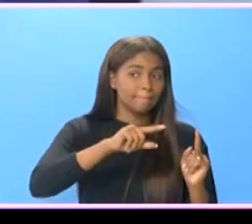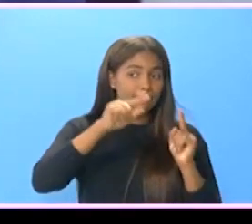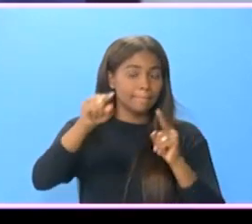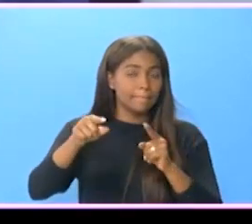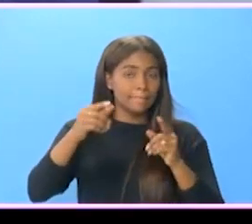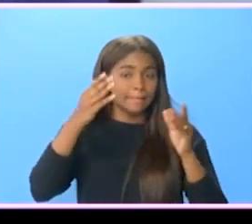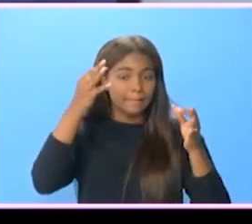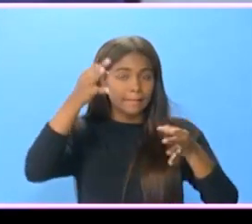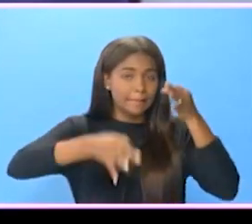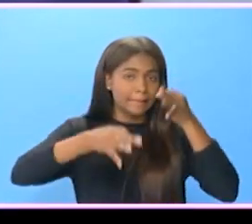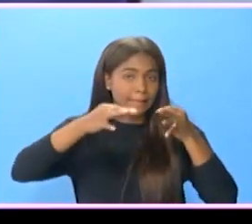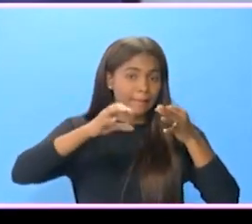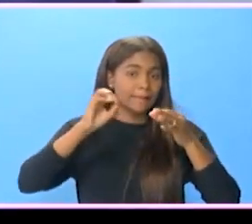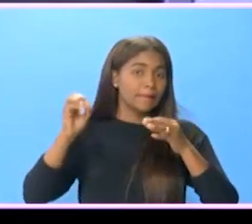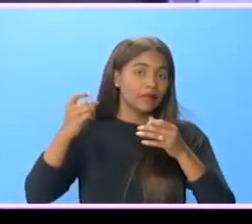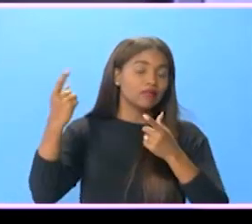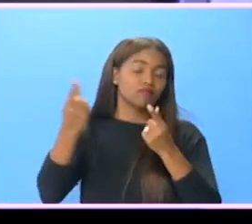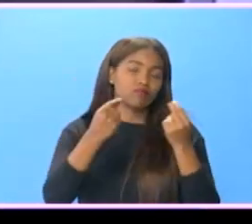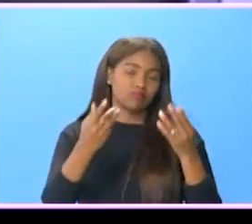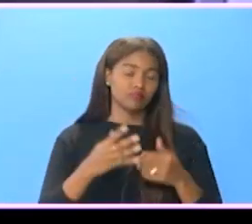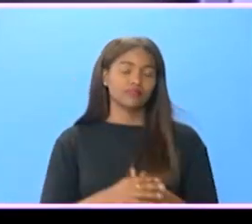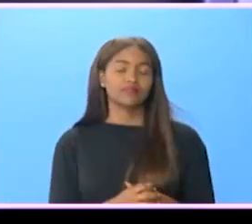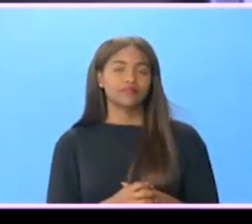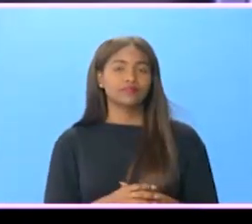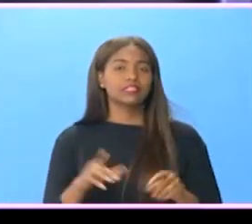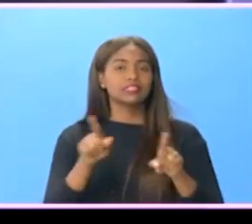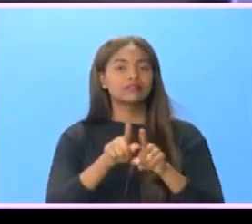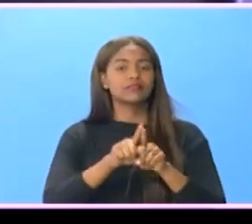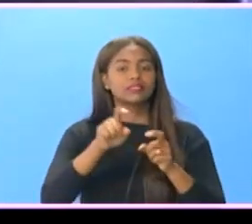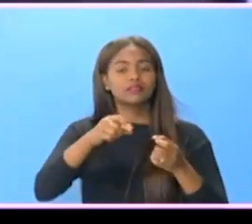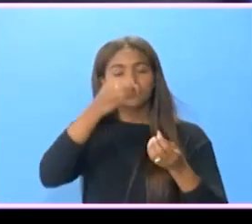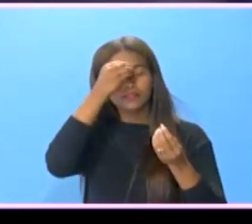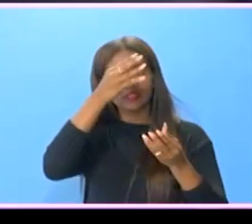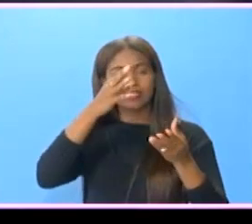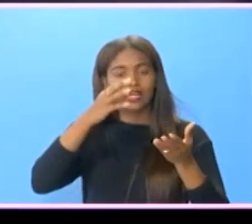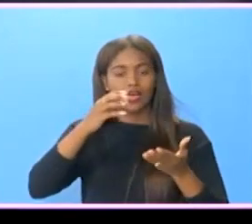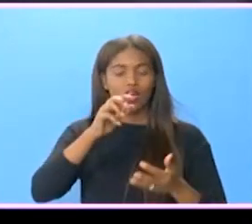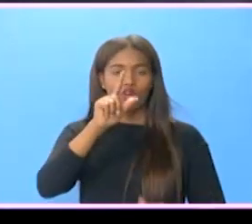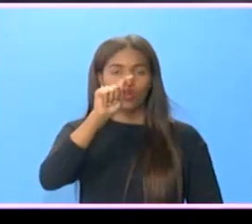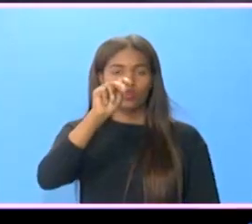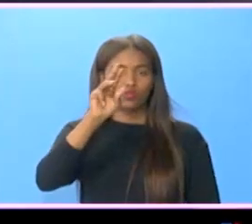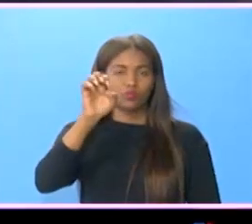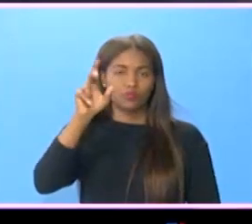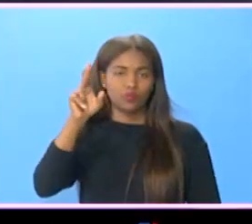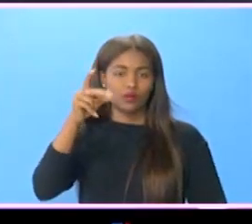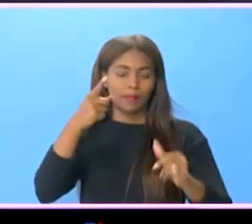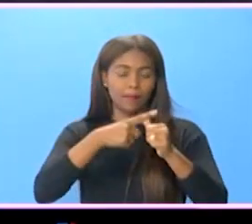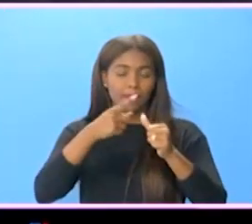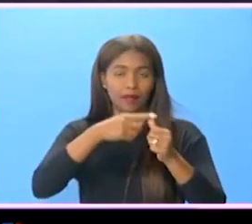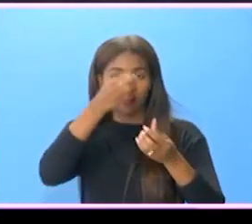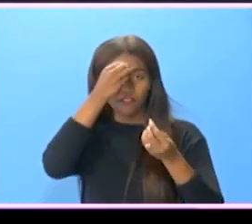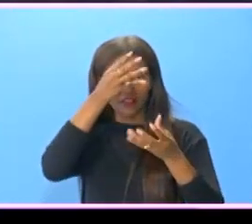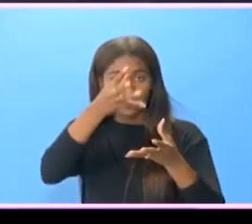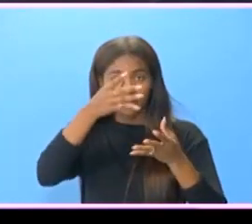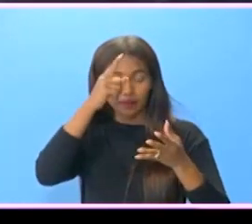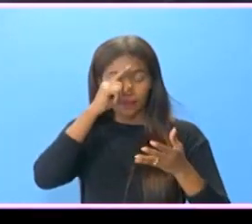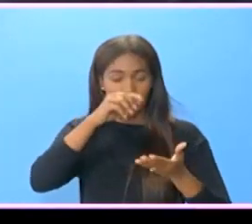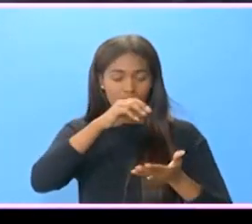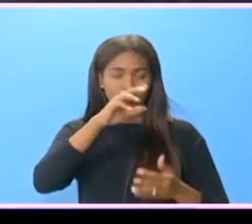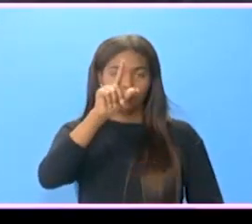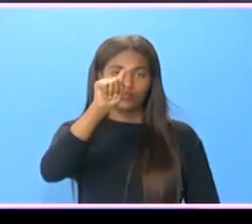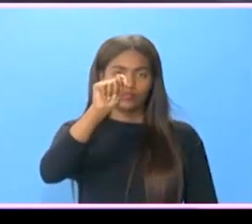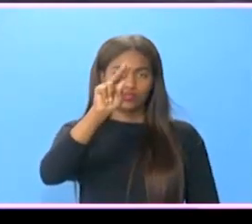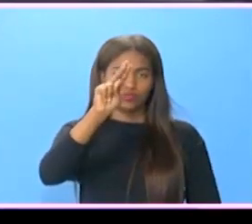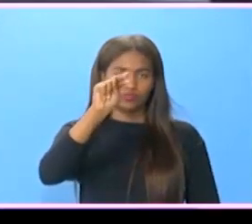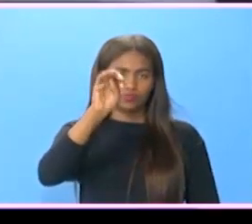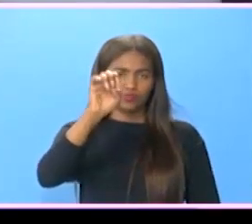procesos de quimio o radioterapia. También hay que diferenciar lo que es el tumor. Primero es el diagnóstico de la tumoración que